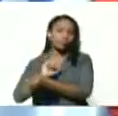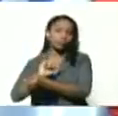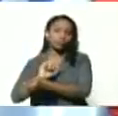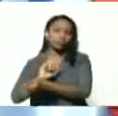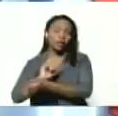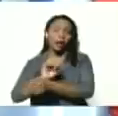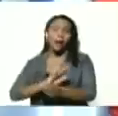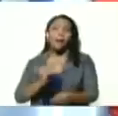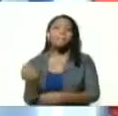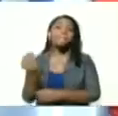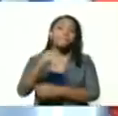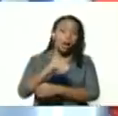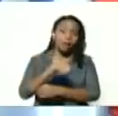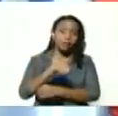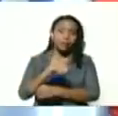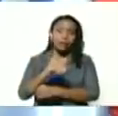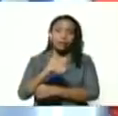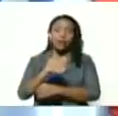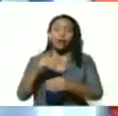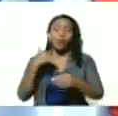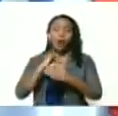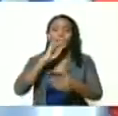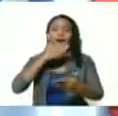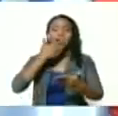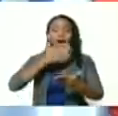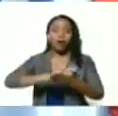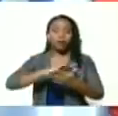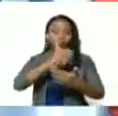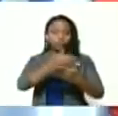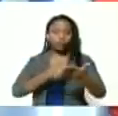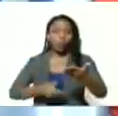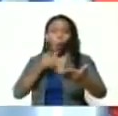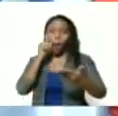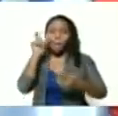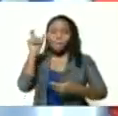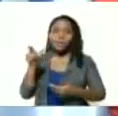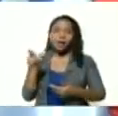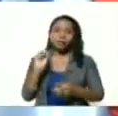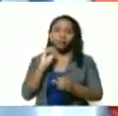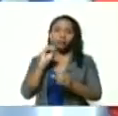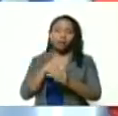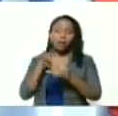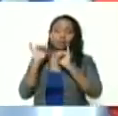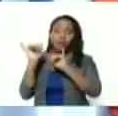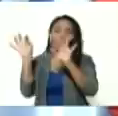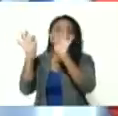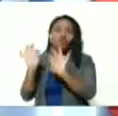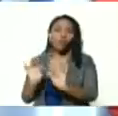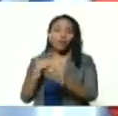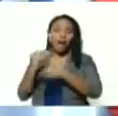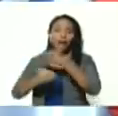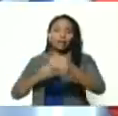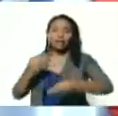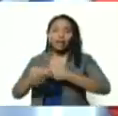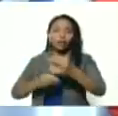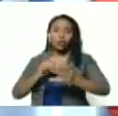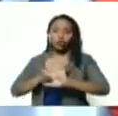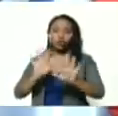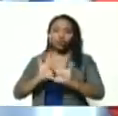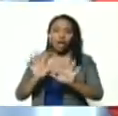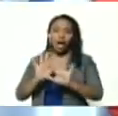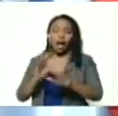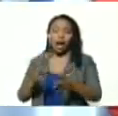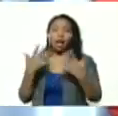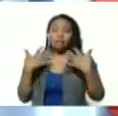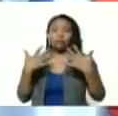solicitó orden de aprehensión contra Jonathan Flores, al mismo modo que se le está tramitando ya la